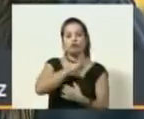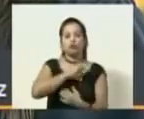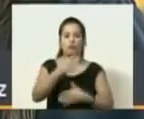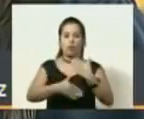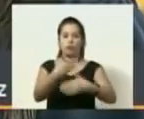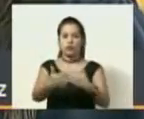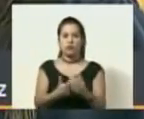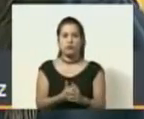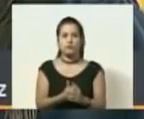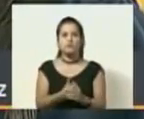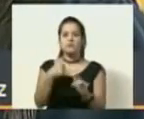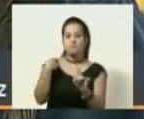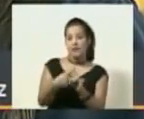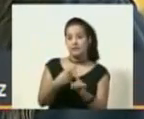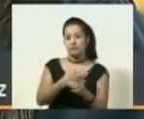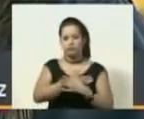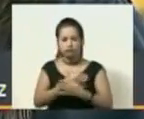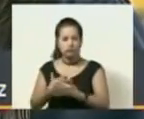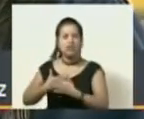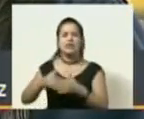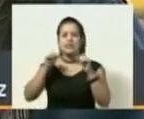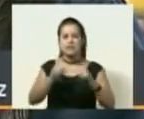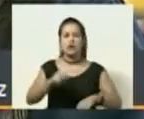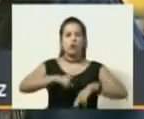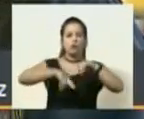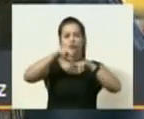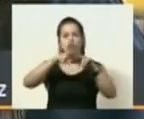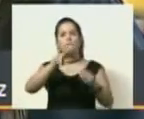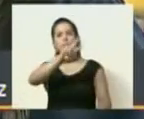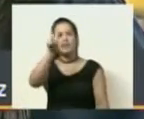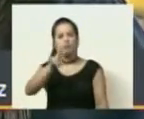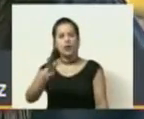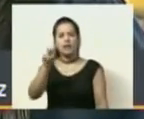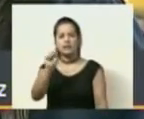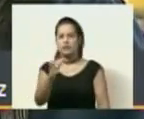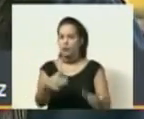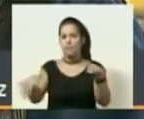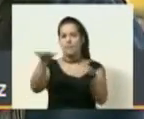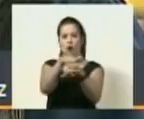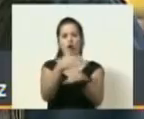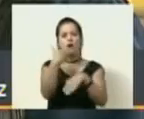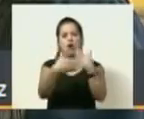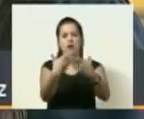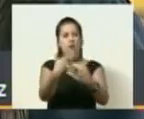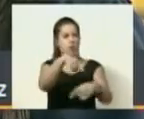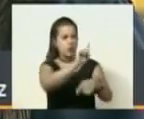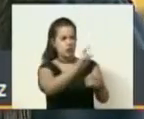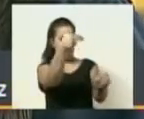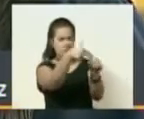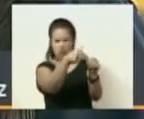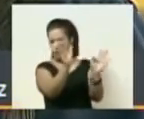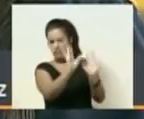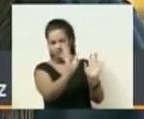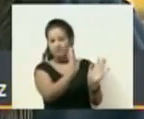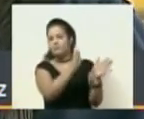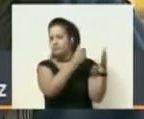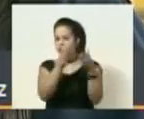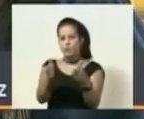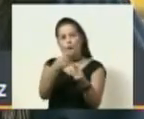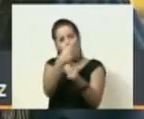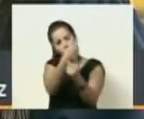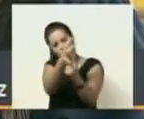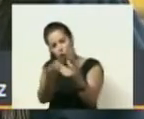socioproductivos, contribuyendo a la construcción de una Venezuela que supere el modelo rentístico y la lógica del